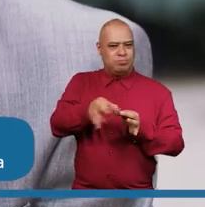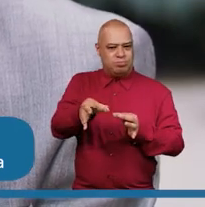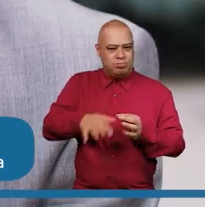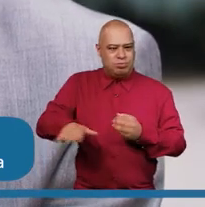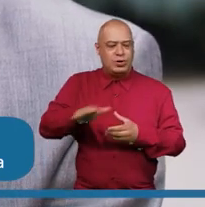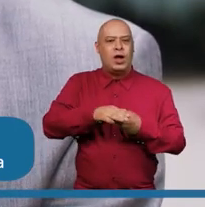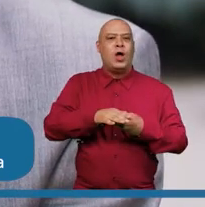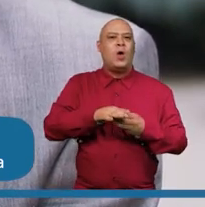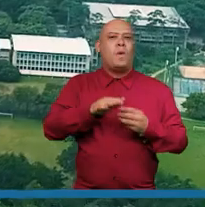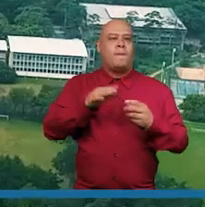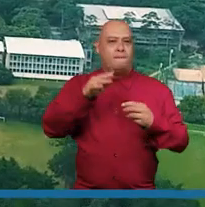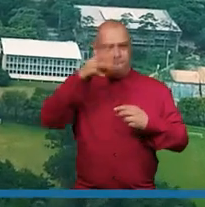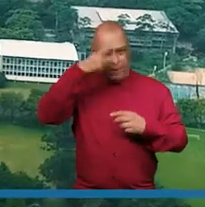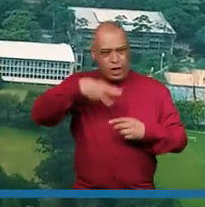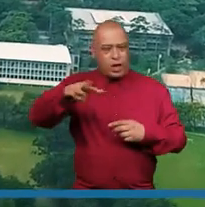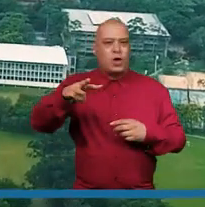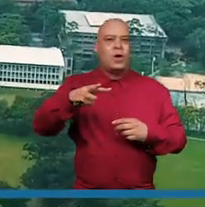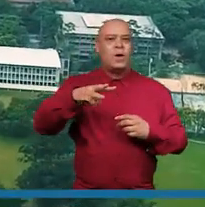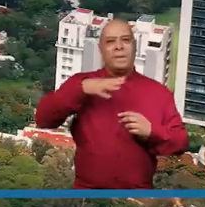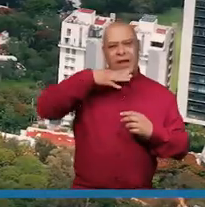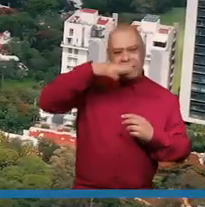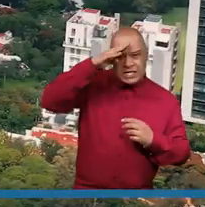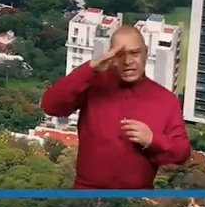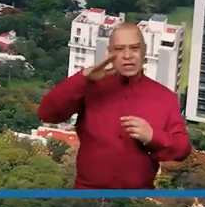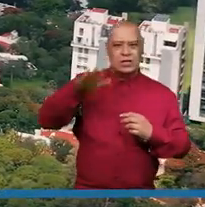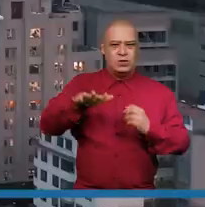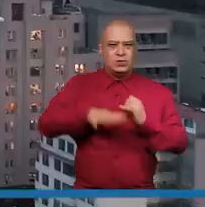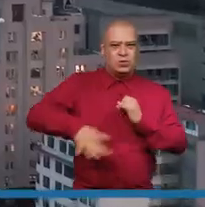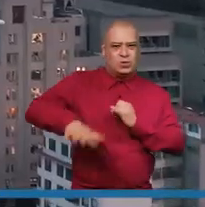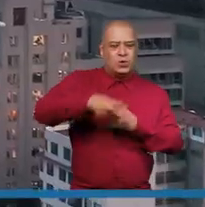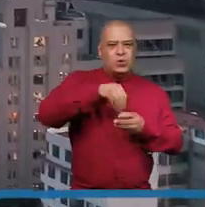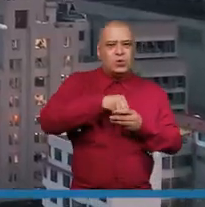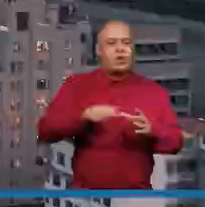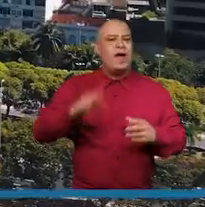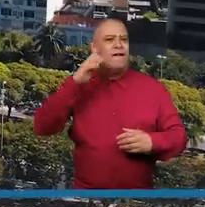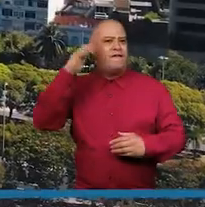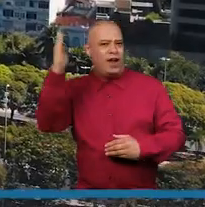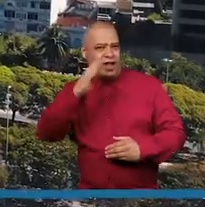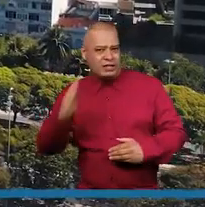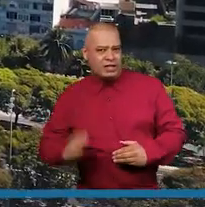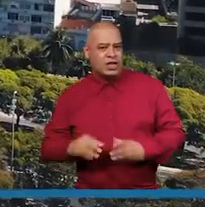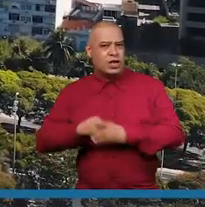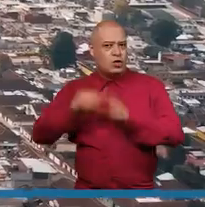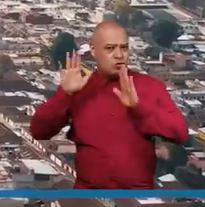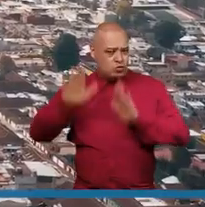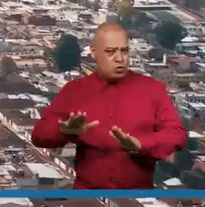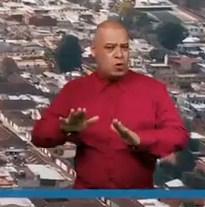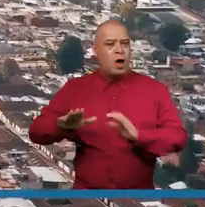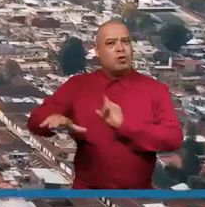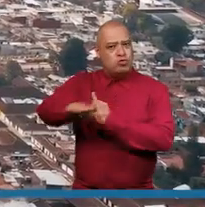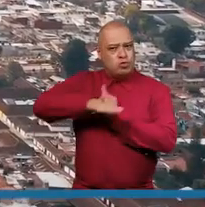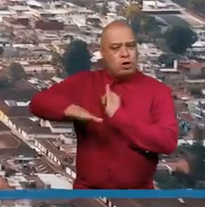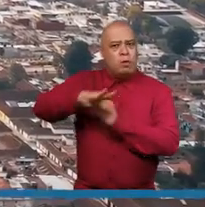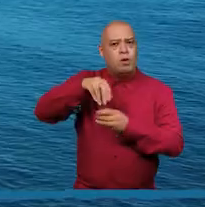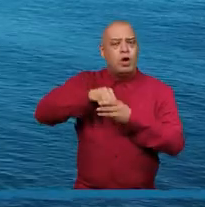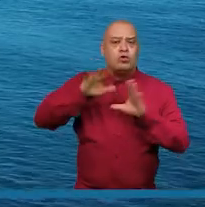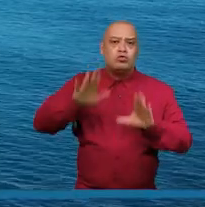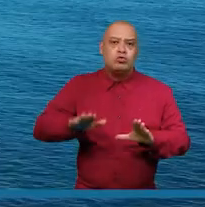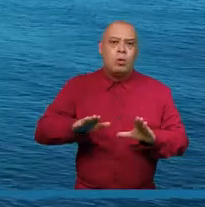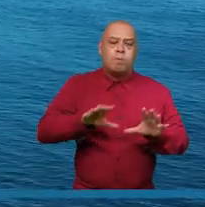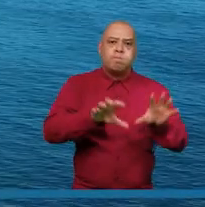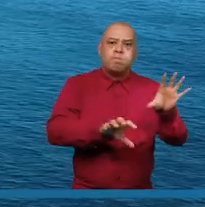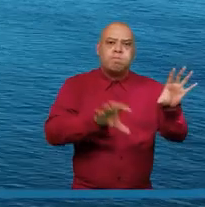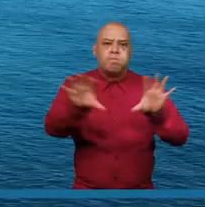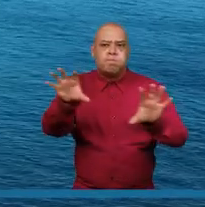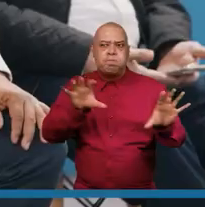Aburrá, Guadalajara. Hay representación también de metrópolis brasileñas que también han hecho un trabajo muy importante. Y cada una de